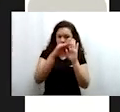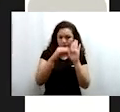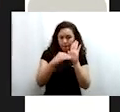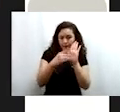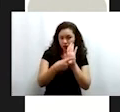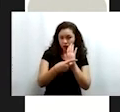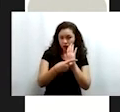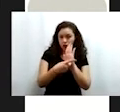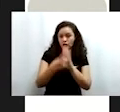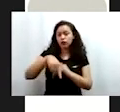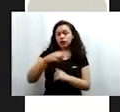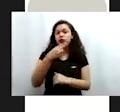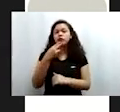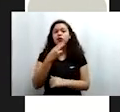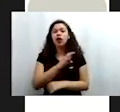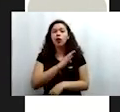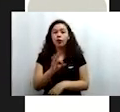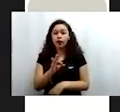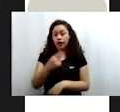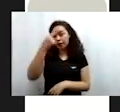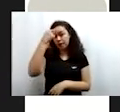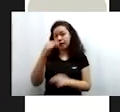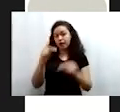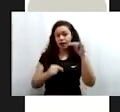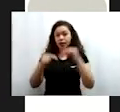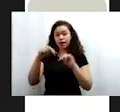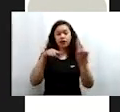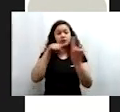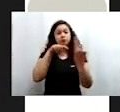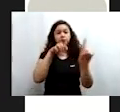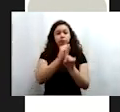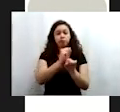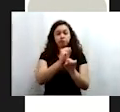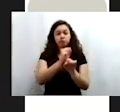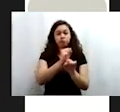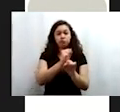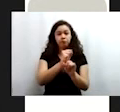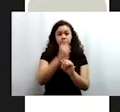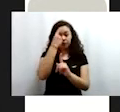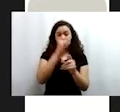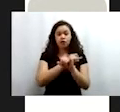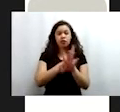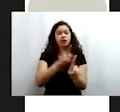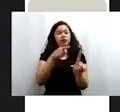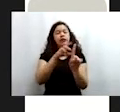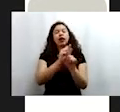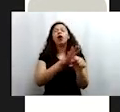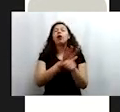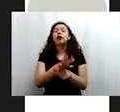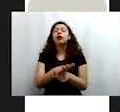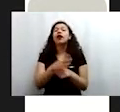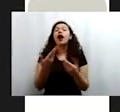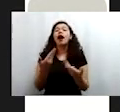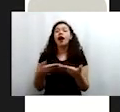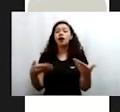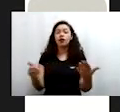manera ustedes pueden utilizar para el alcance de la información, vamos a pasar entonces